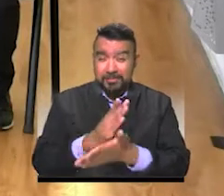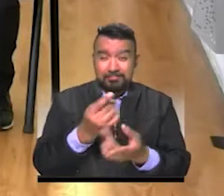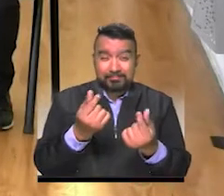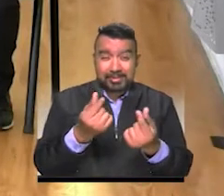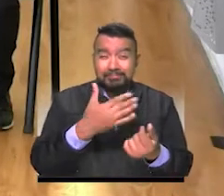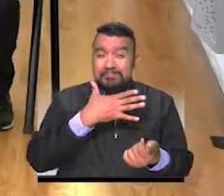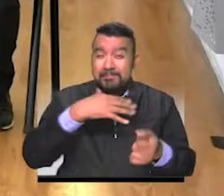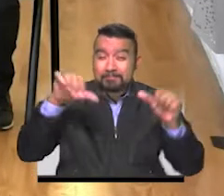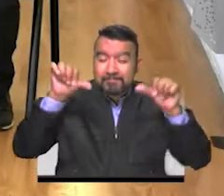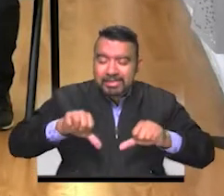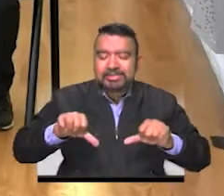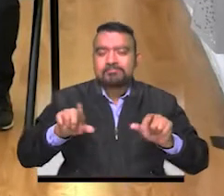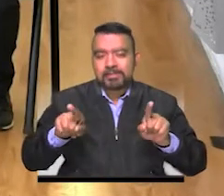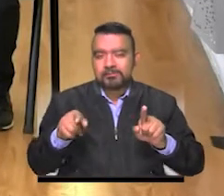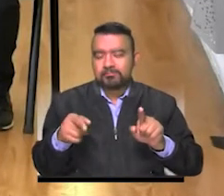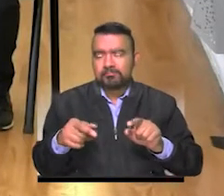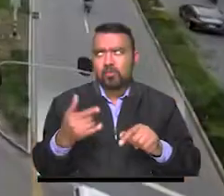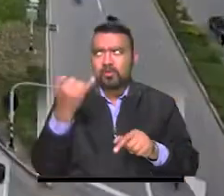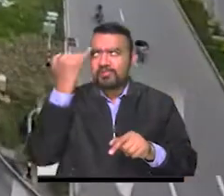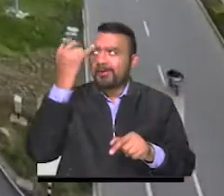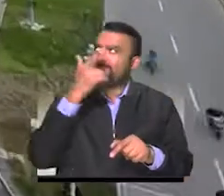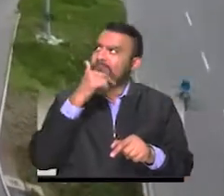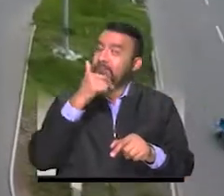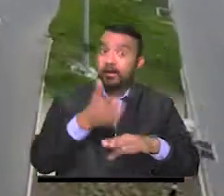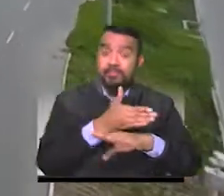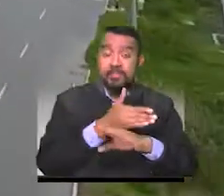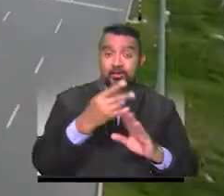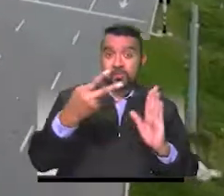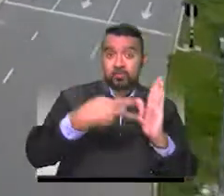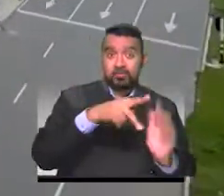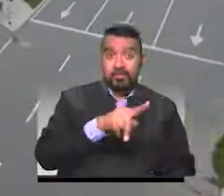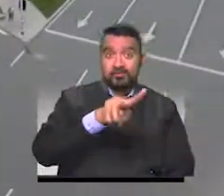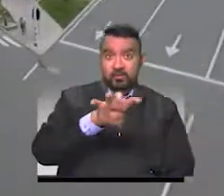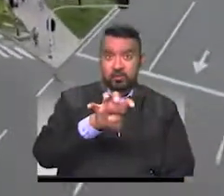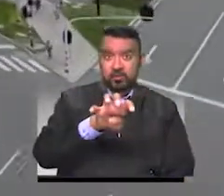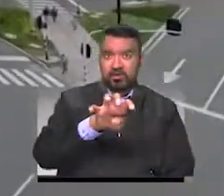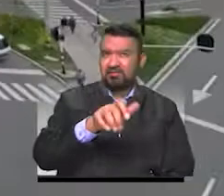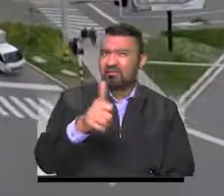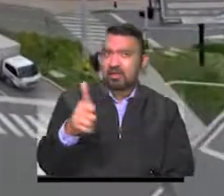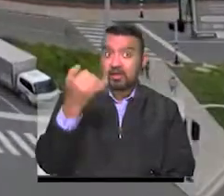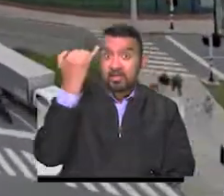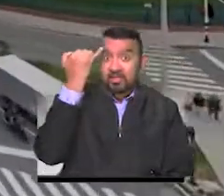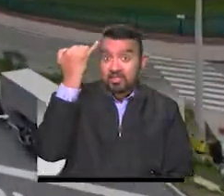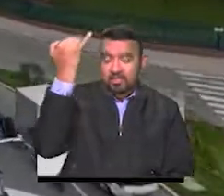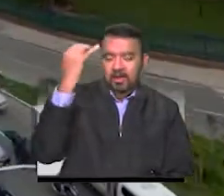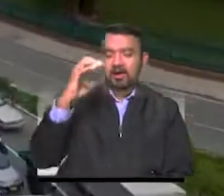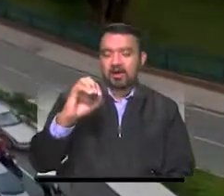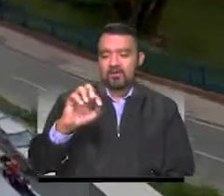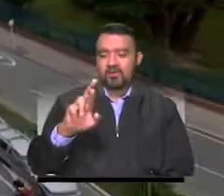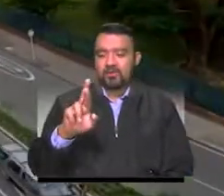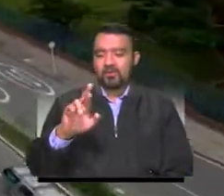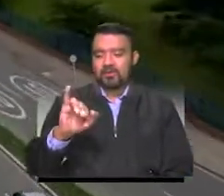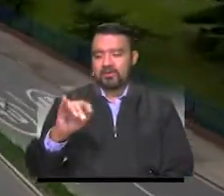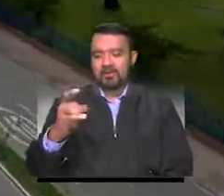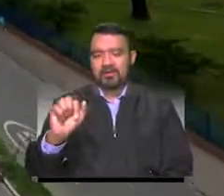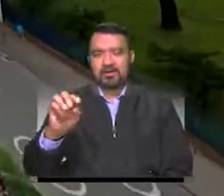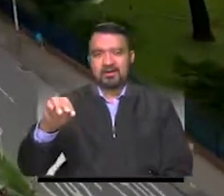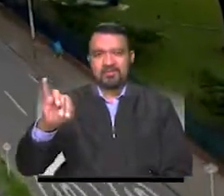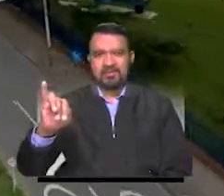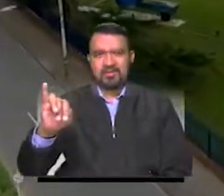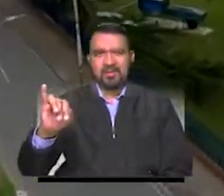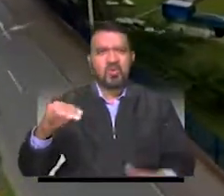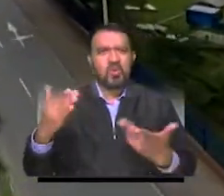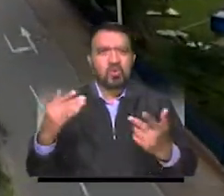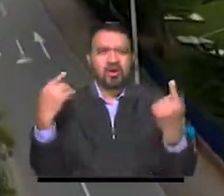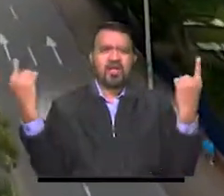año 2019, justo antes de la pandemia, creamos una marca que se llama Origami. El propósito de esa marca es transformar la realidad